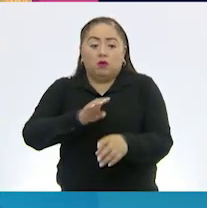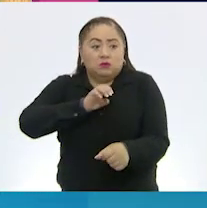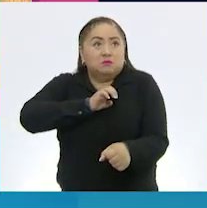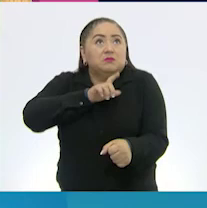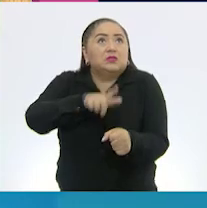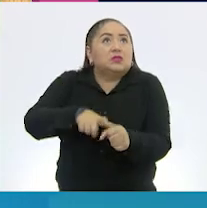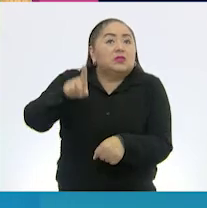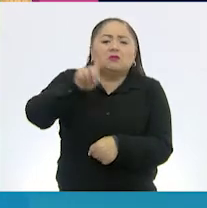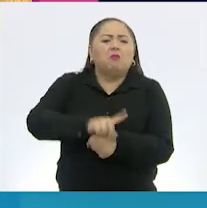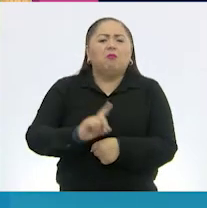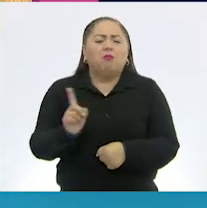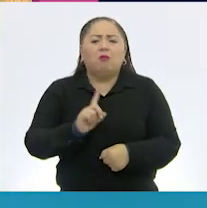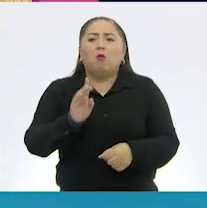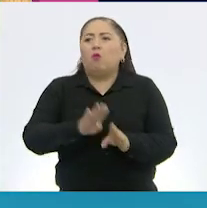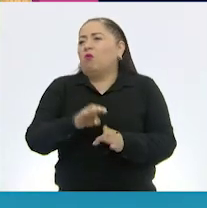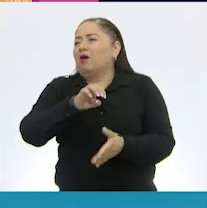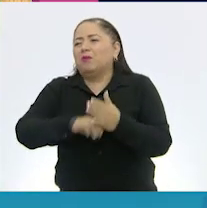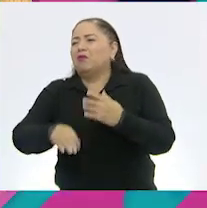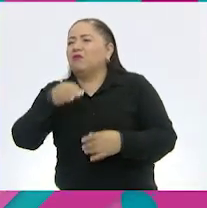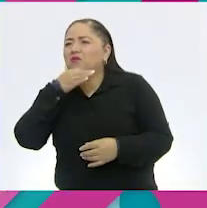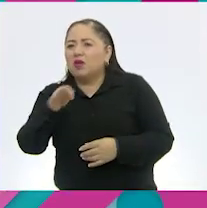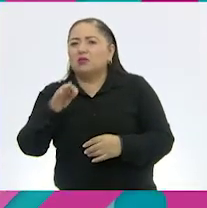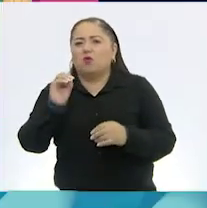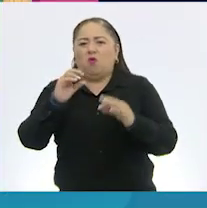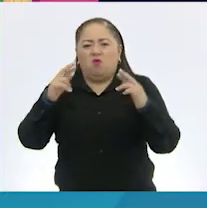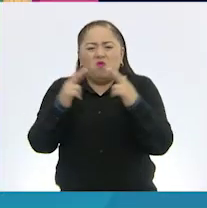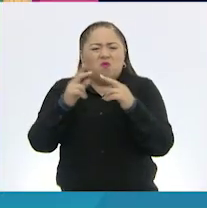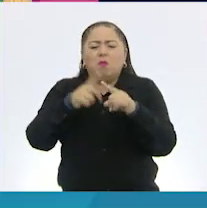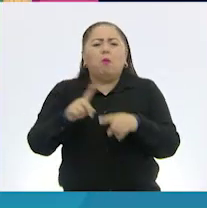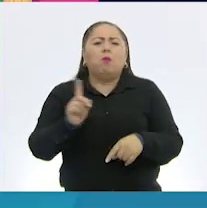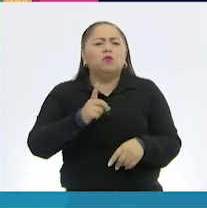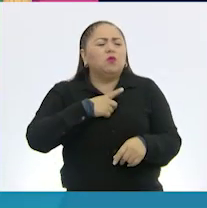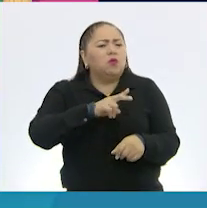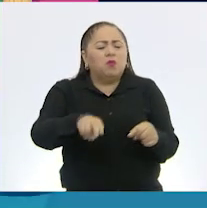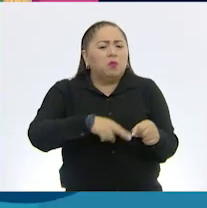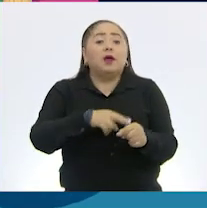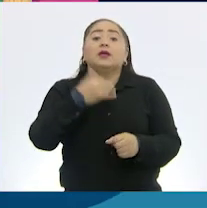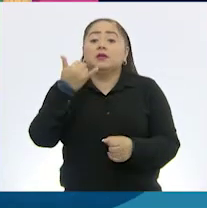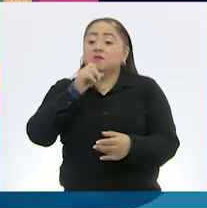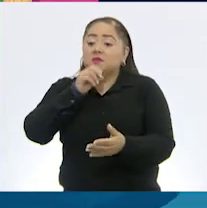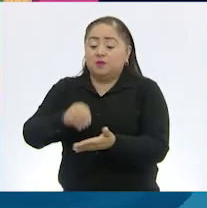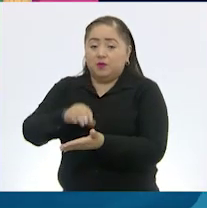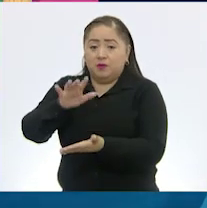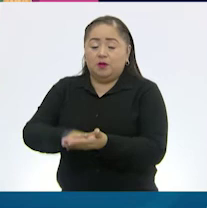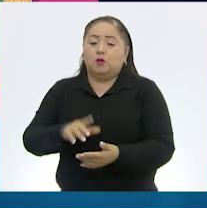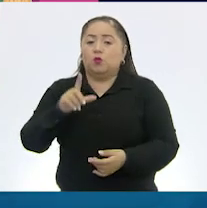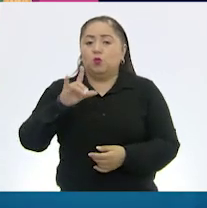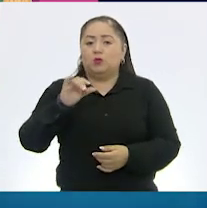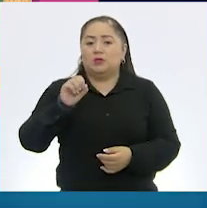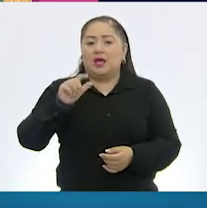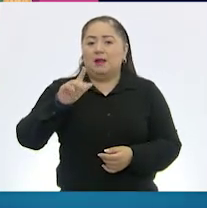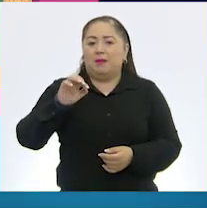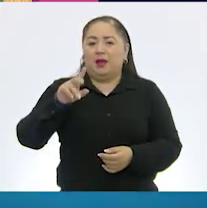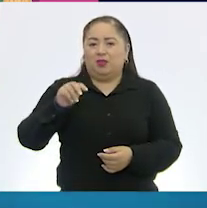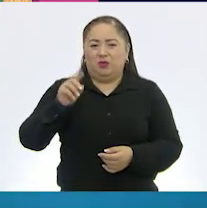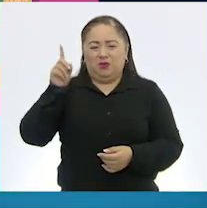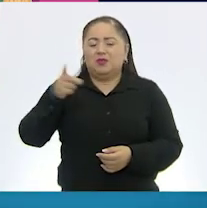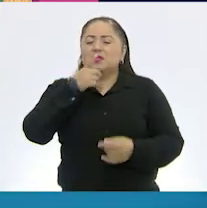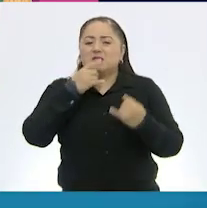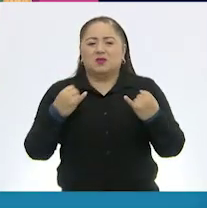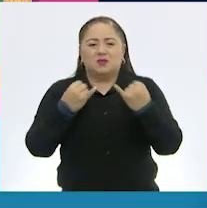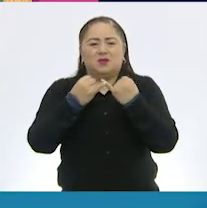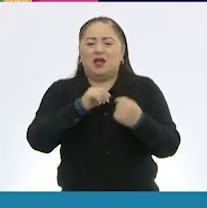especial, como una festividad o ritual. También anoté que Luis Alberto Vargas, del Instituto